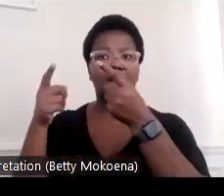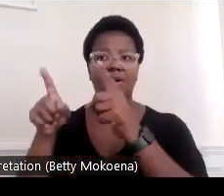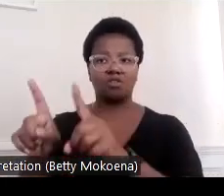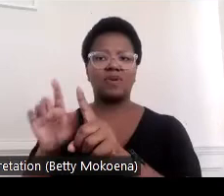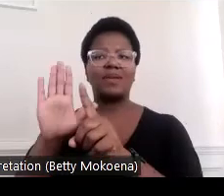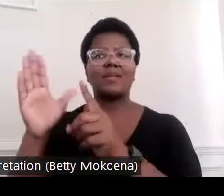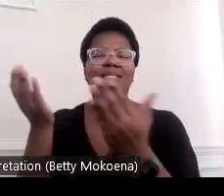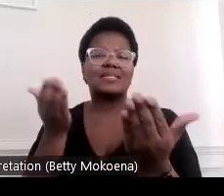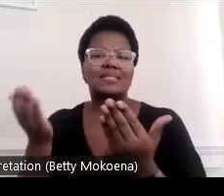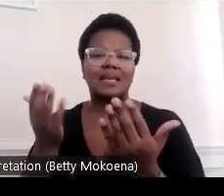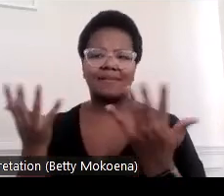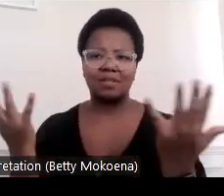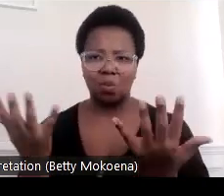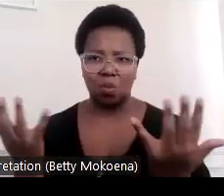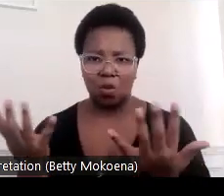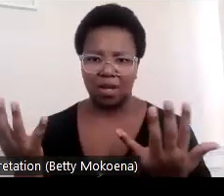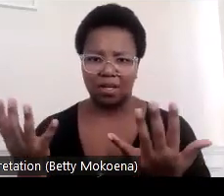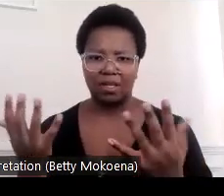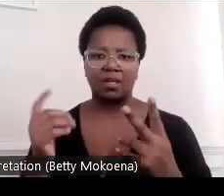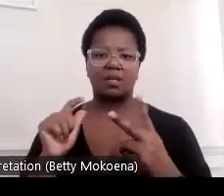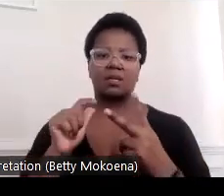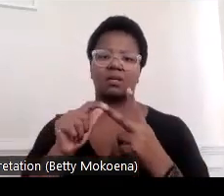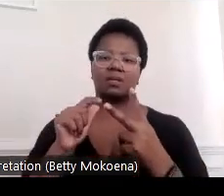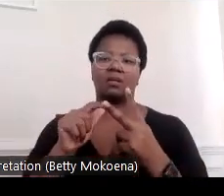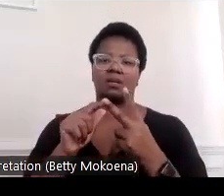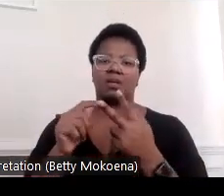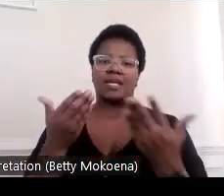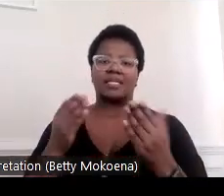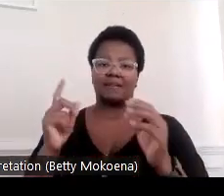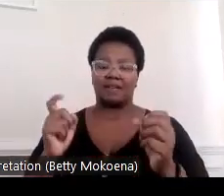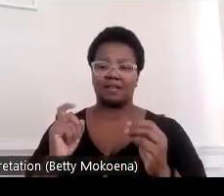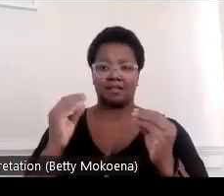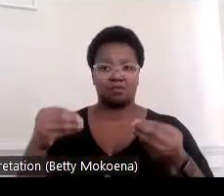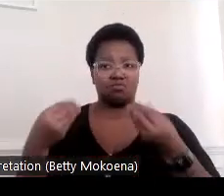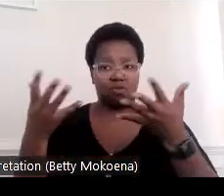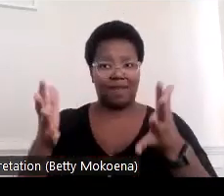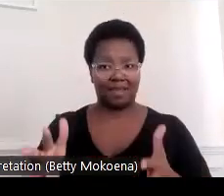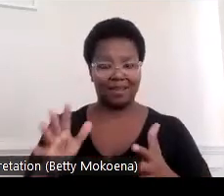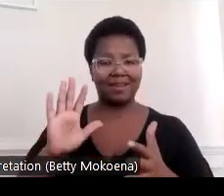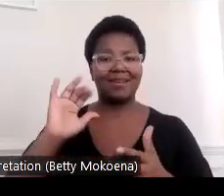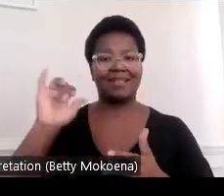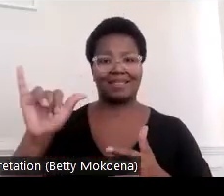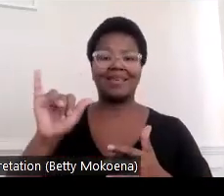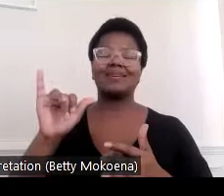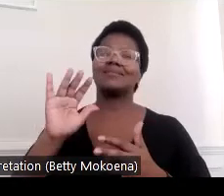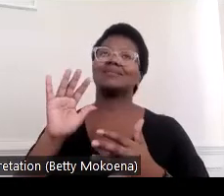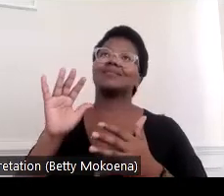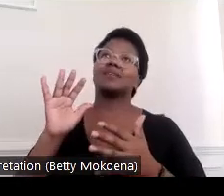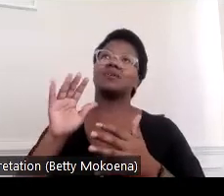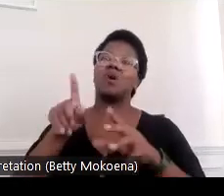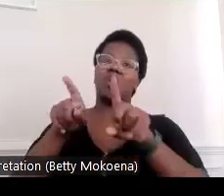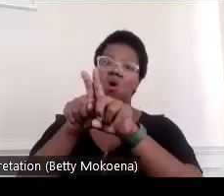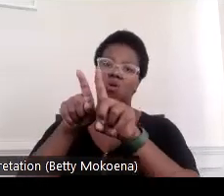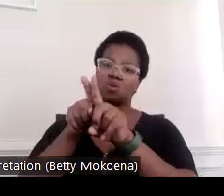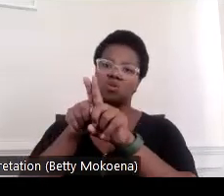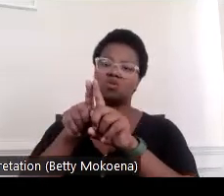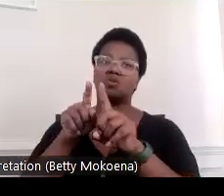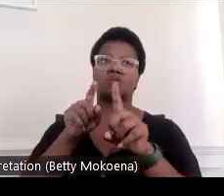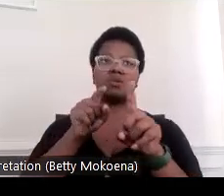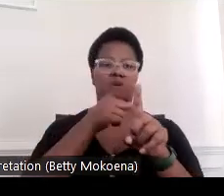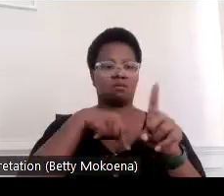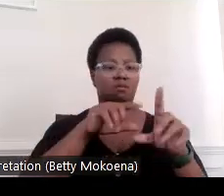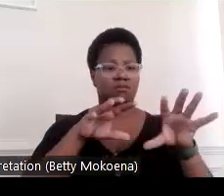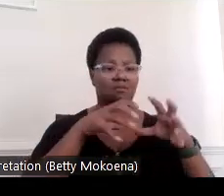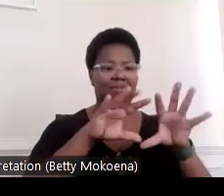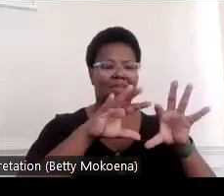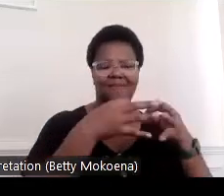un acuerdo qué tipo de persona o qué persona está recibiendo servicios en Egipto planificación todos que están en el grupo